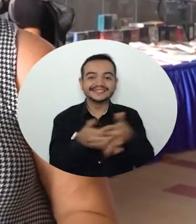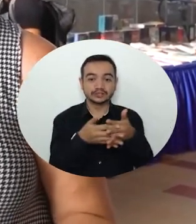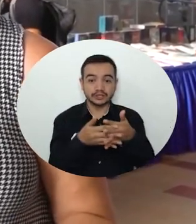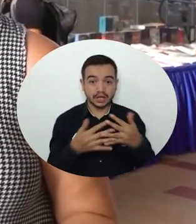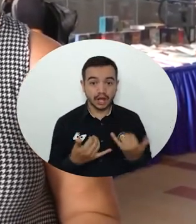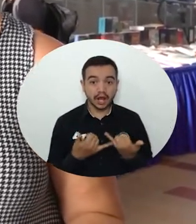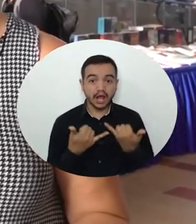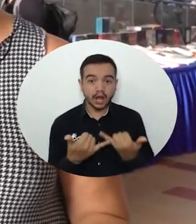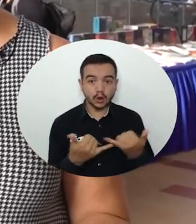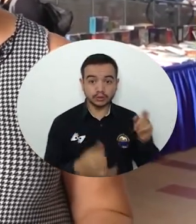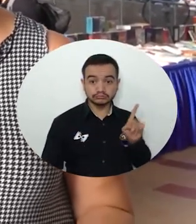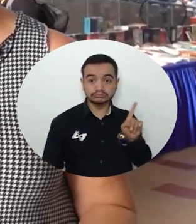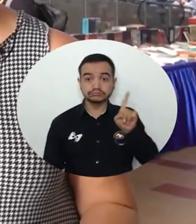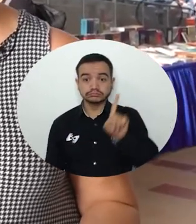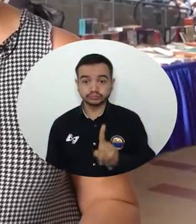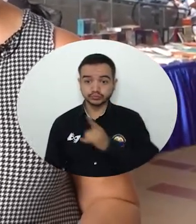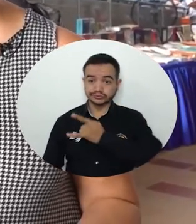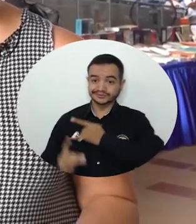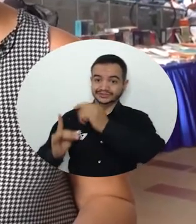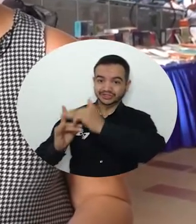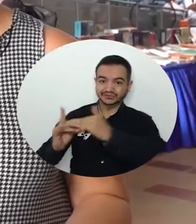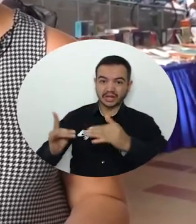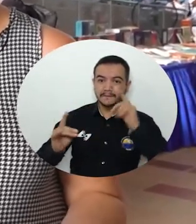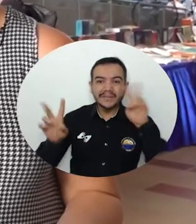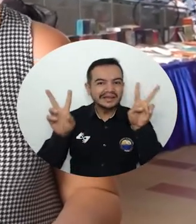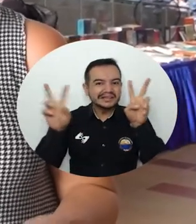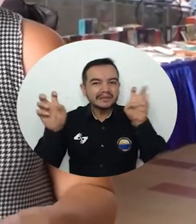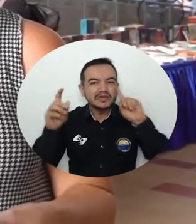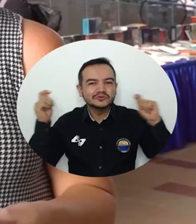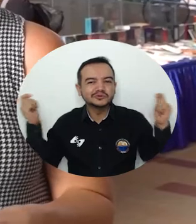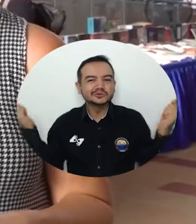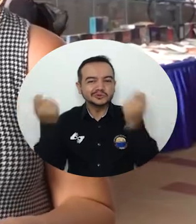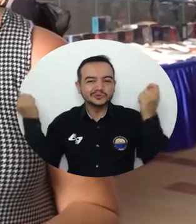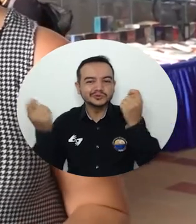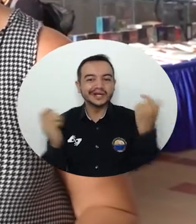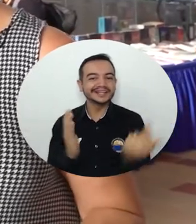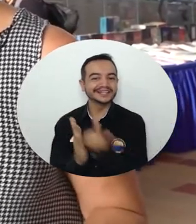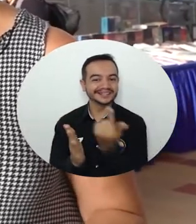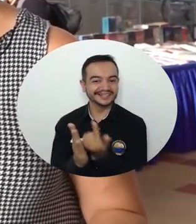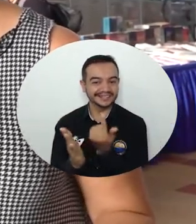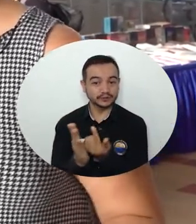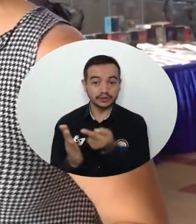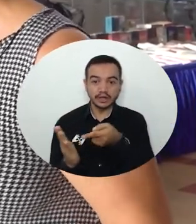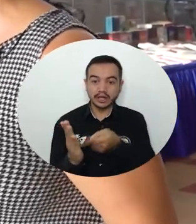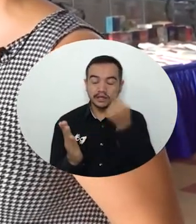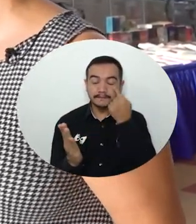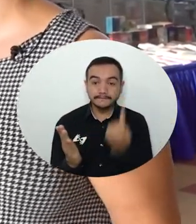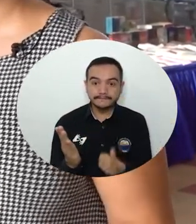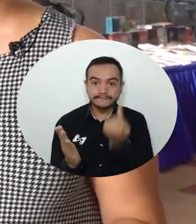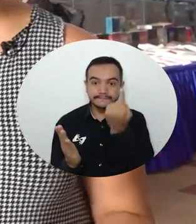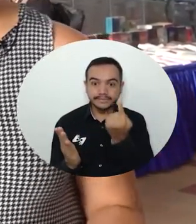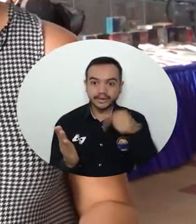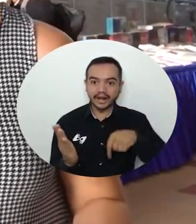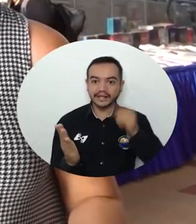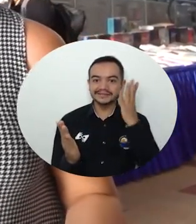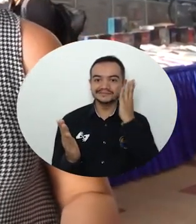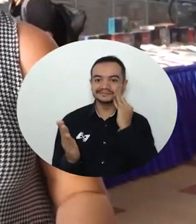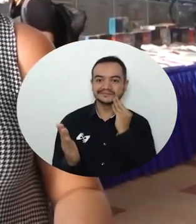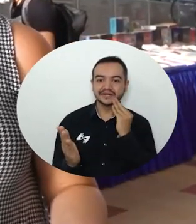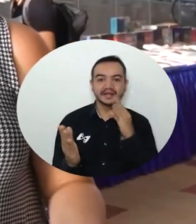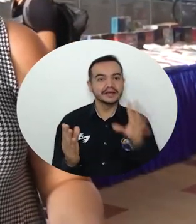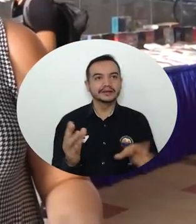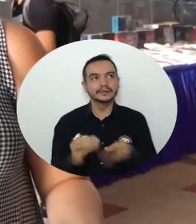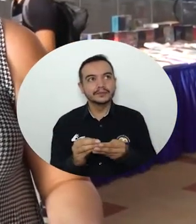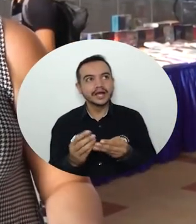ahora aquí a la Universidad, al Mercado para Libros. Es una primera vez aquí